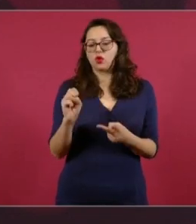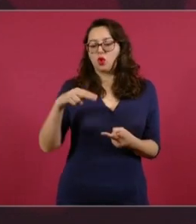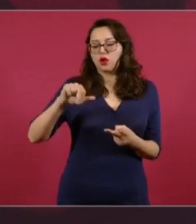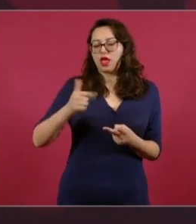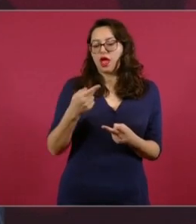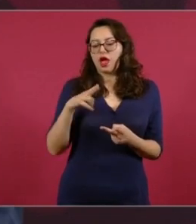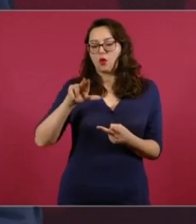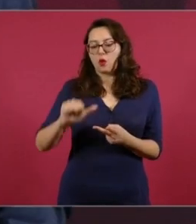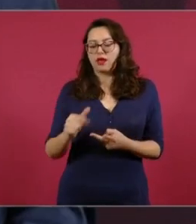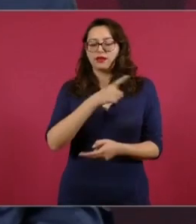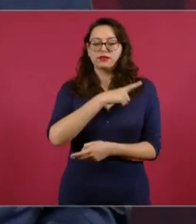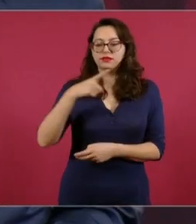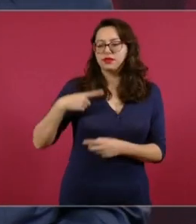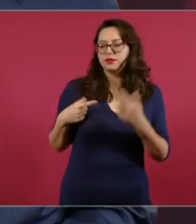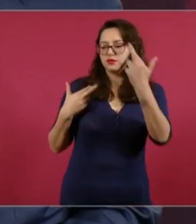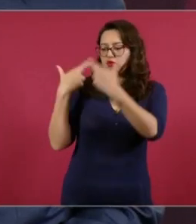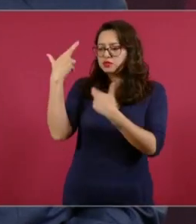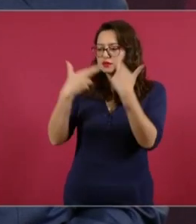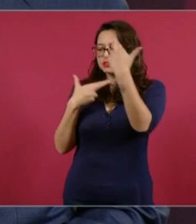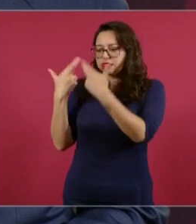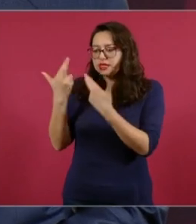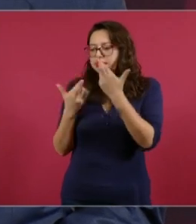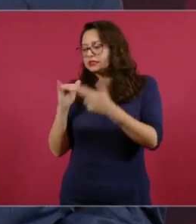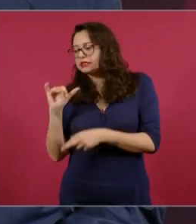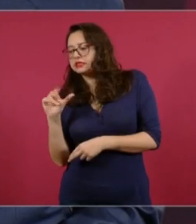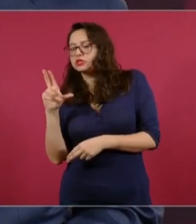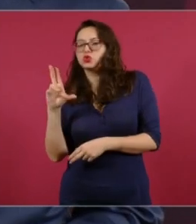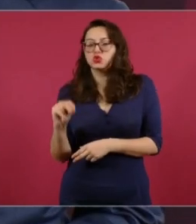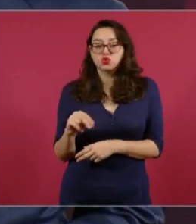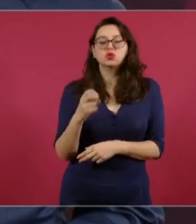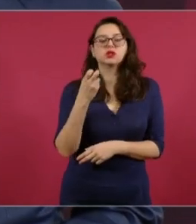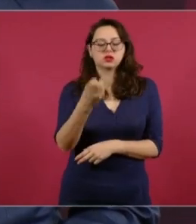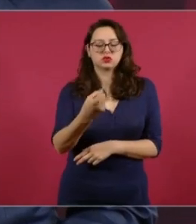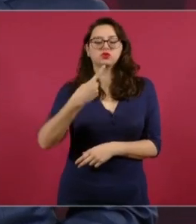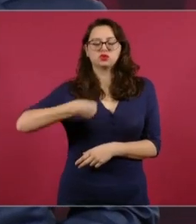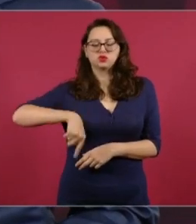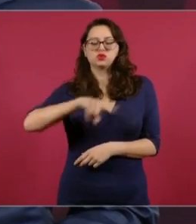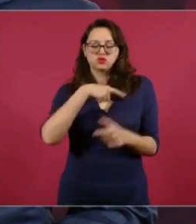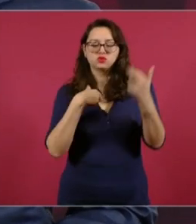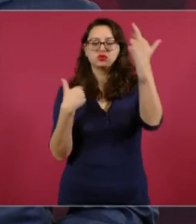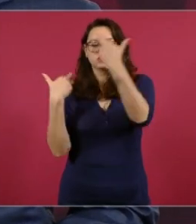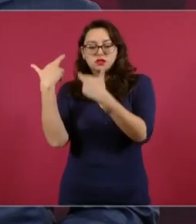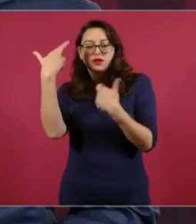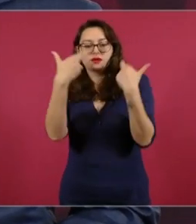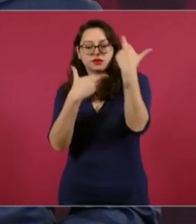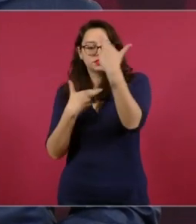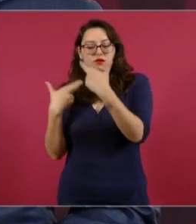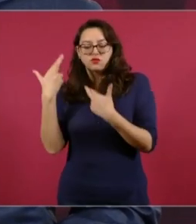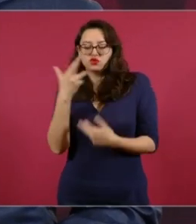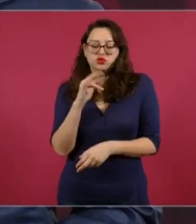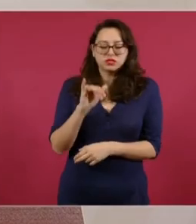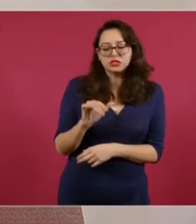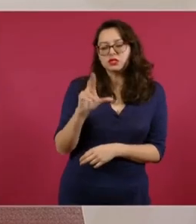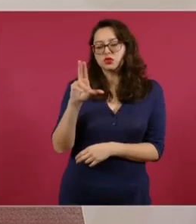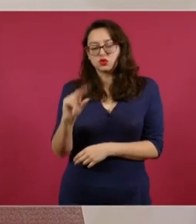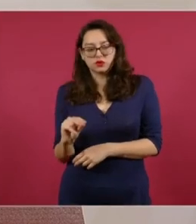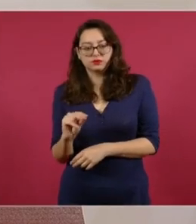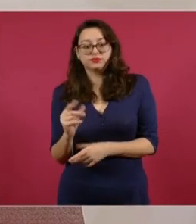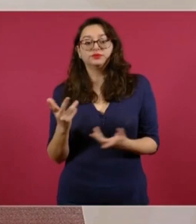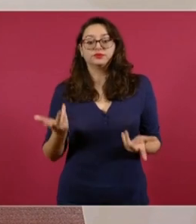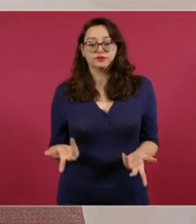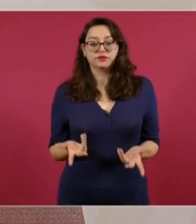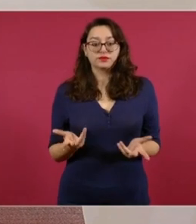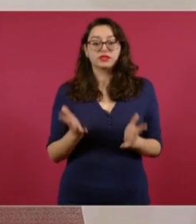la acuicultura. Vamos a tomarlo en cuenta ahora que se está presentando